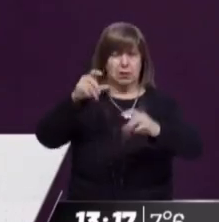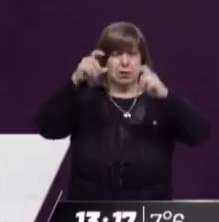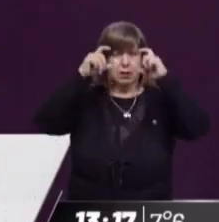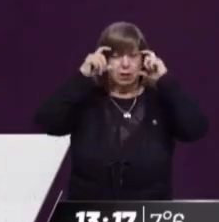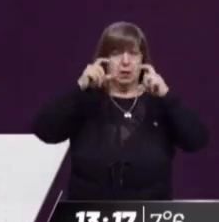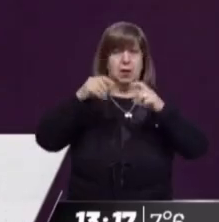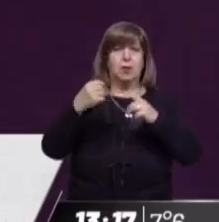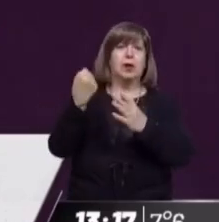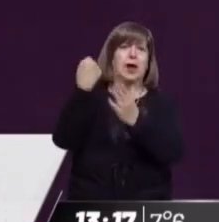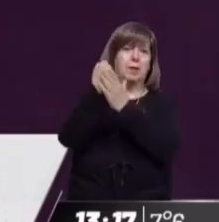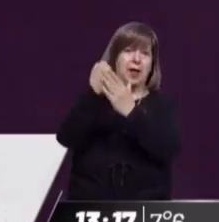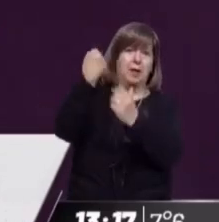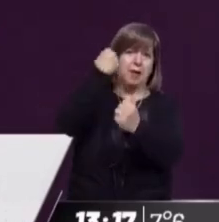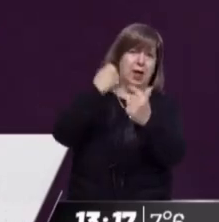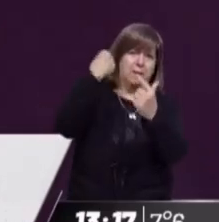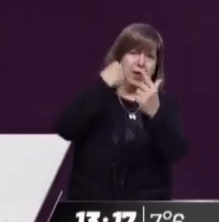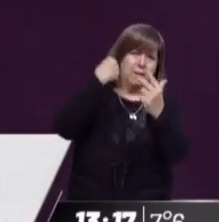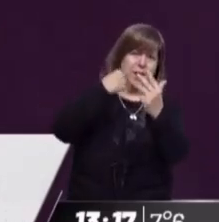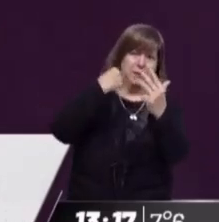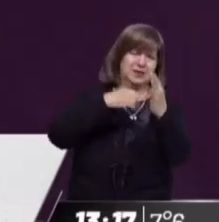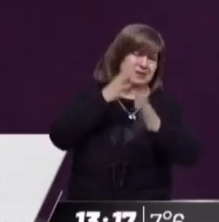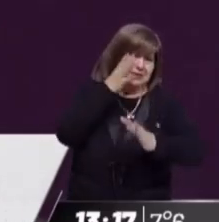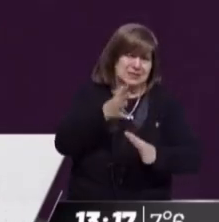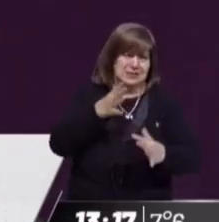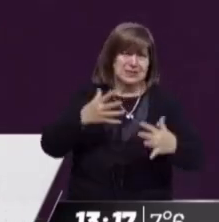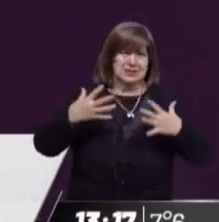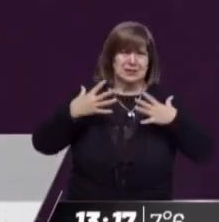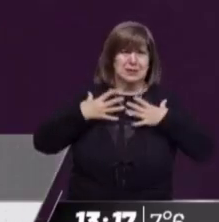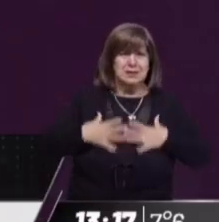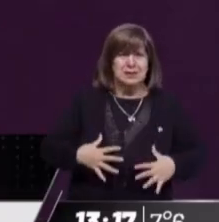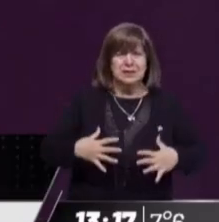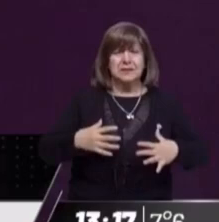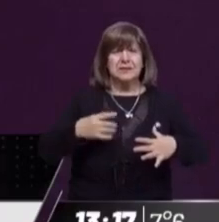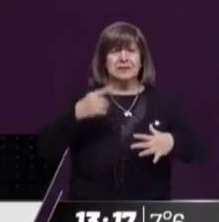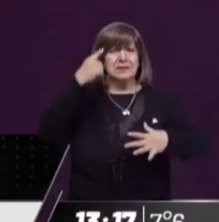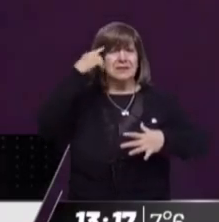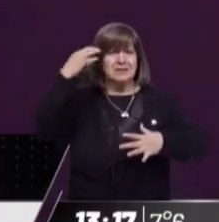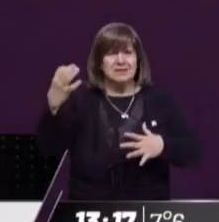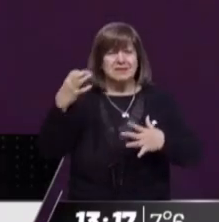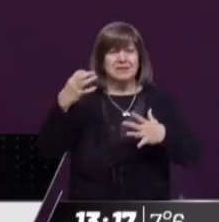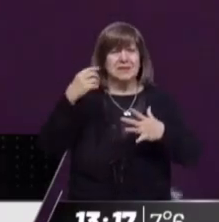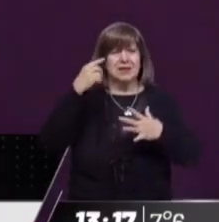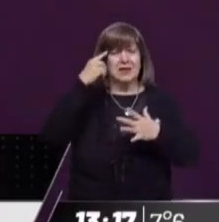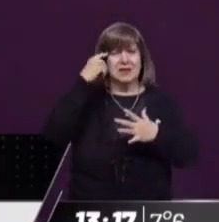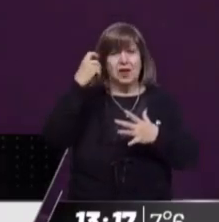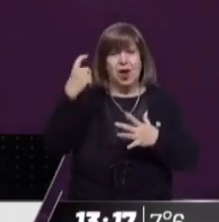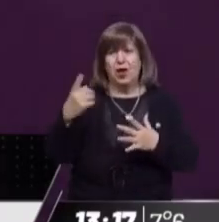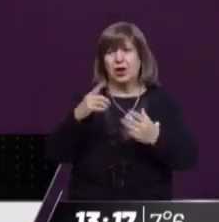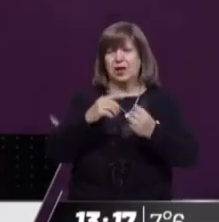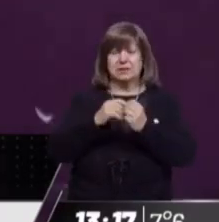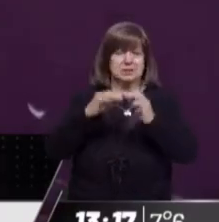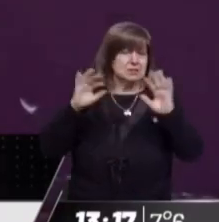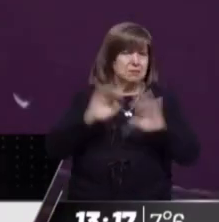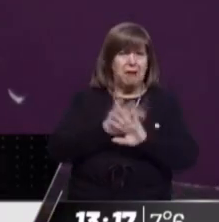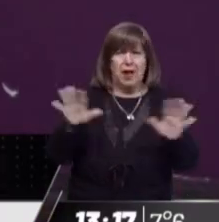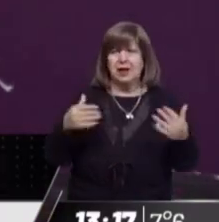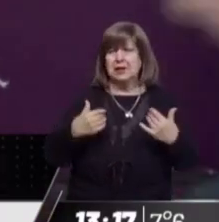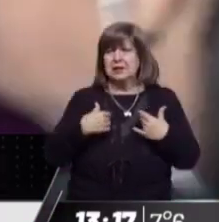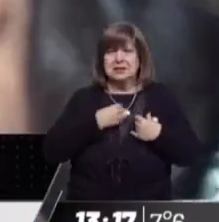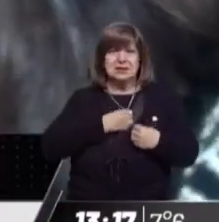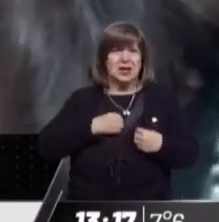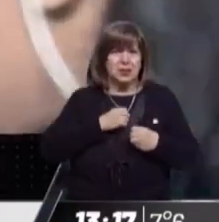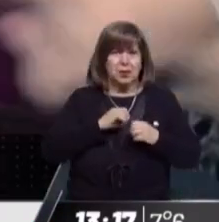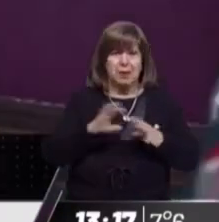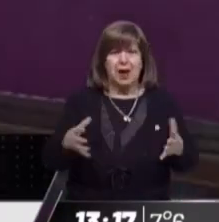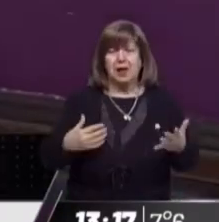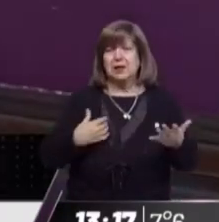queríamos contar el testimonio de Erica también tenen cuenta que hay un gran daño psicológico hay un gran da hay que interpretar esto a ver vamos a